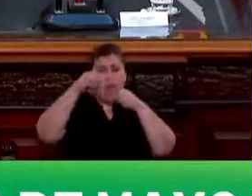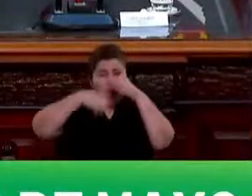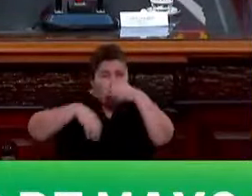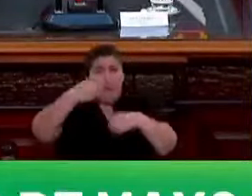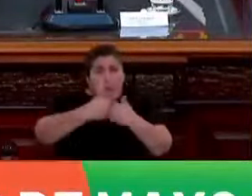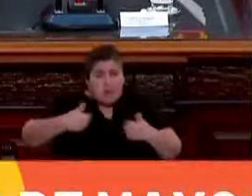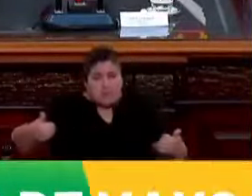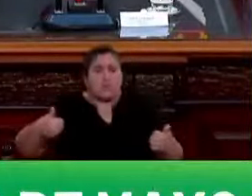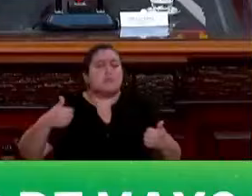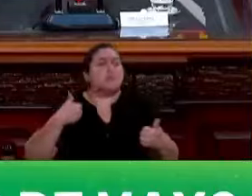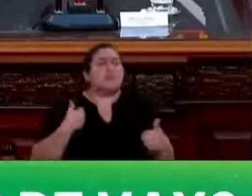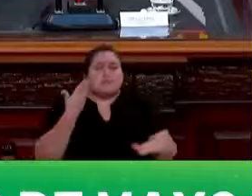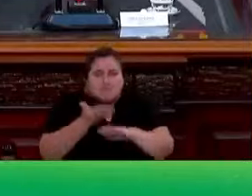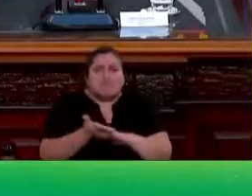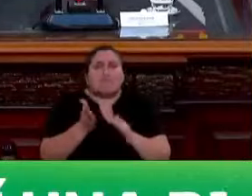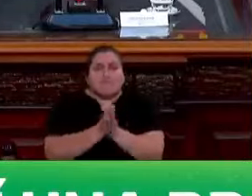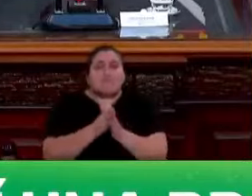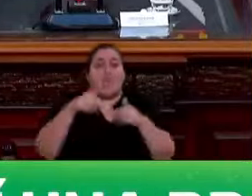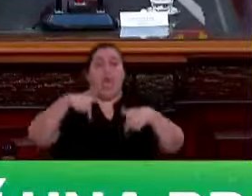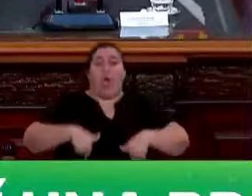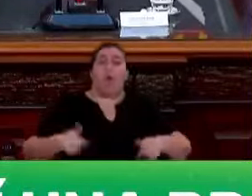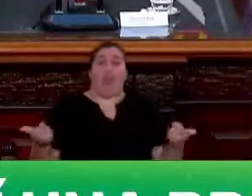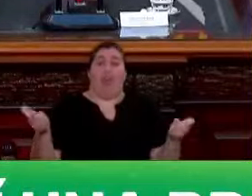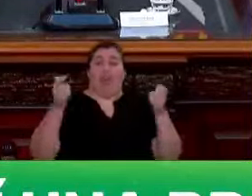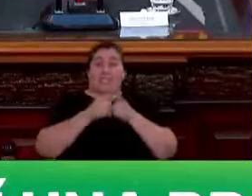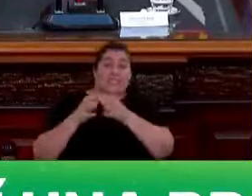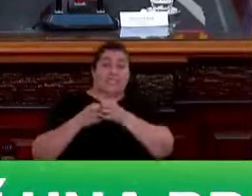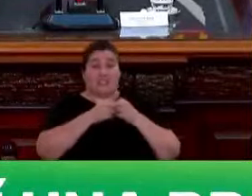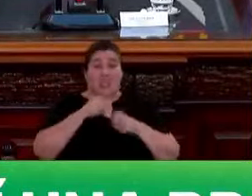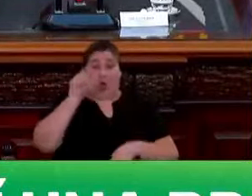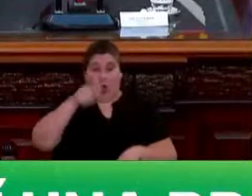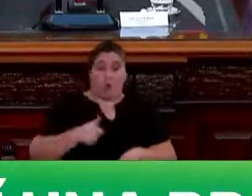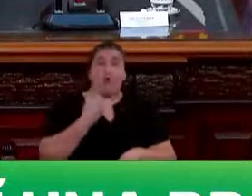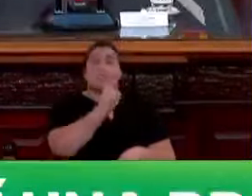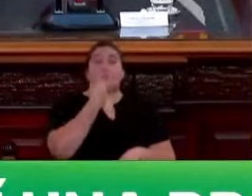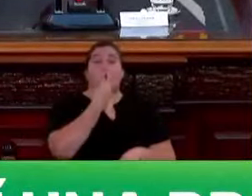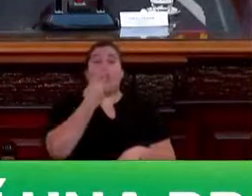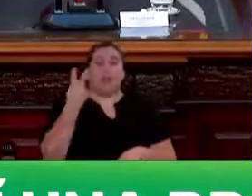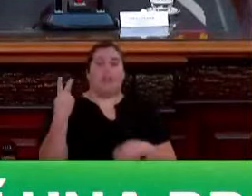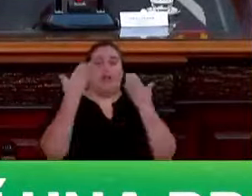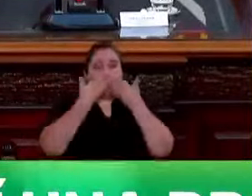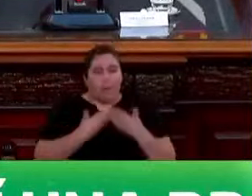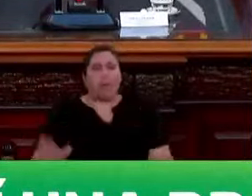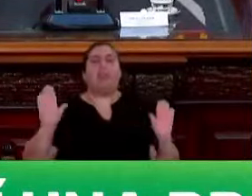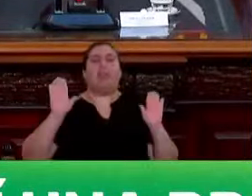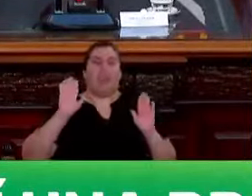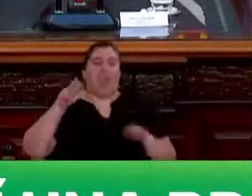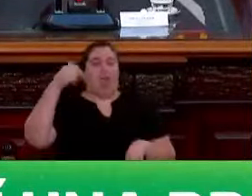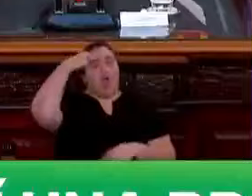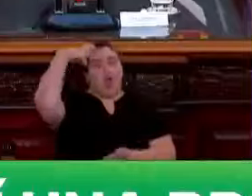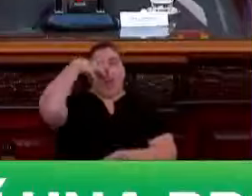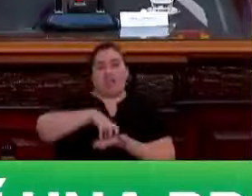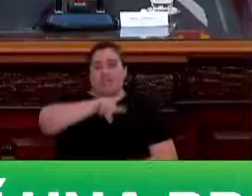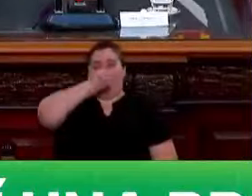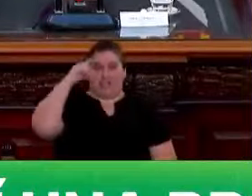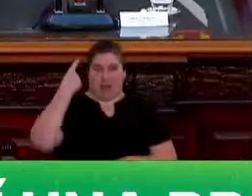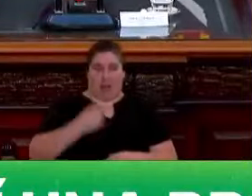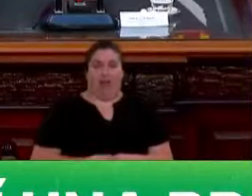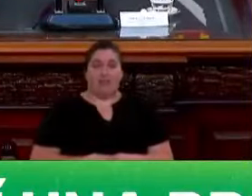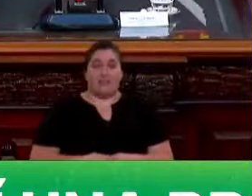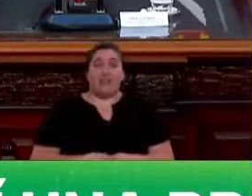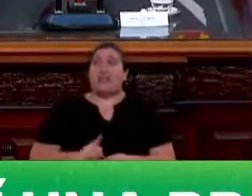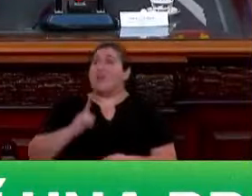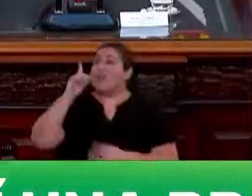que las pasan mal. Entonces yo no me hago el distraído. Ajustamos lo que teníamos que ajustar, porque parte de gobernar es